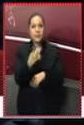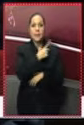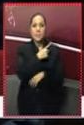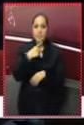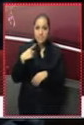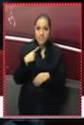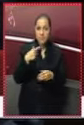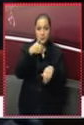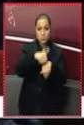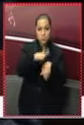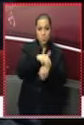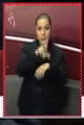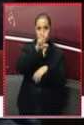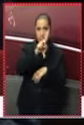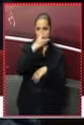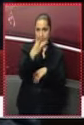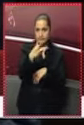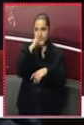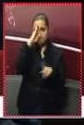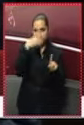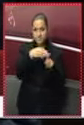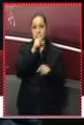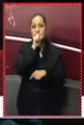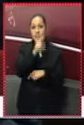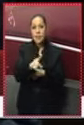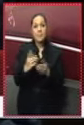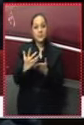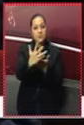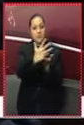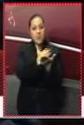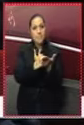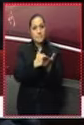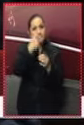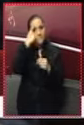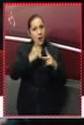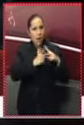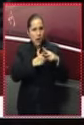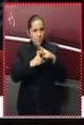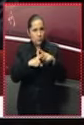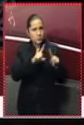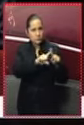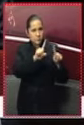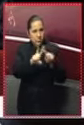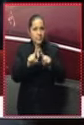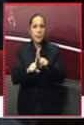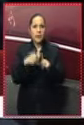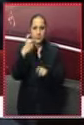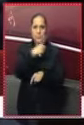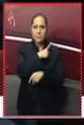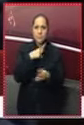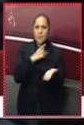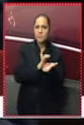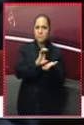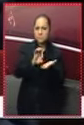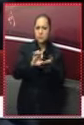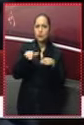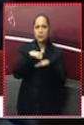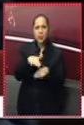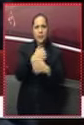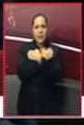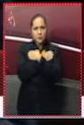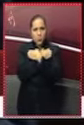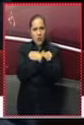del ramo 33, del Fondo de Aportaciones Múltiples, que paga por la infraestructura educativa de los